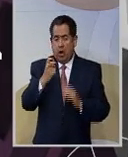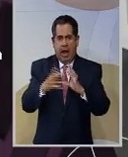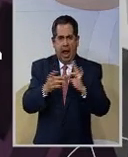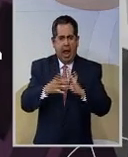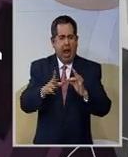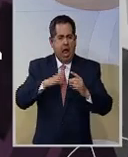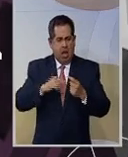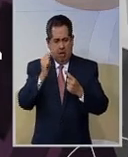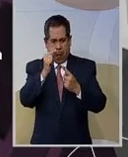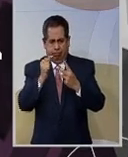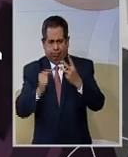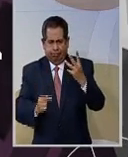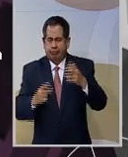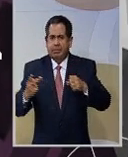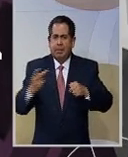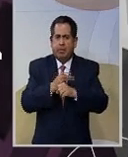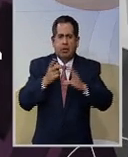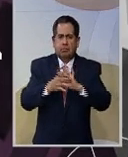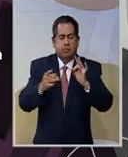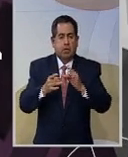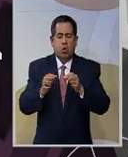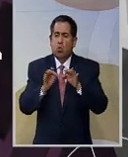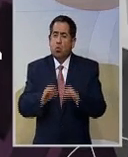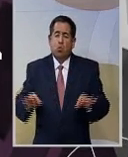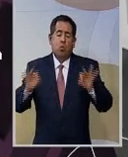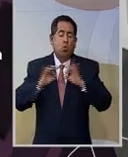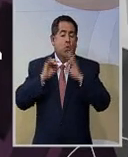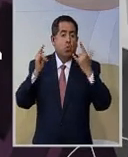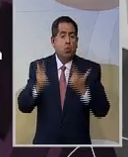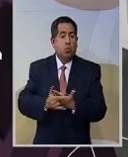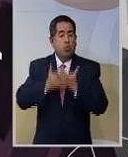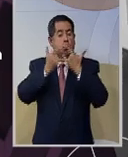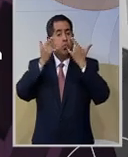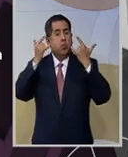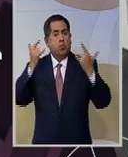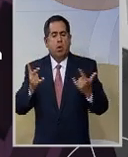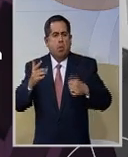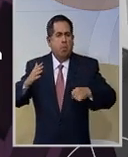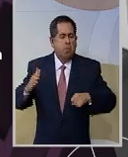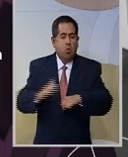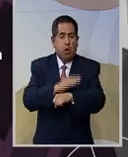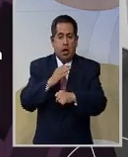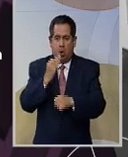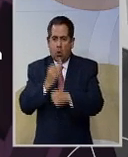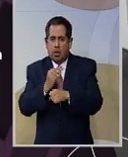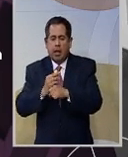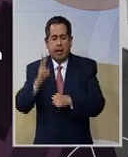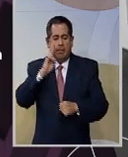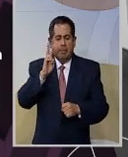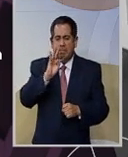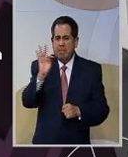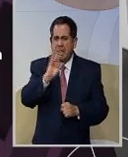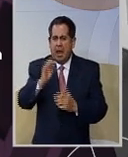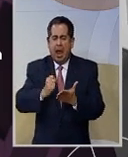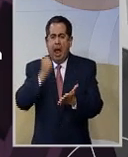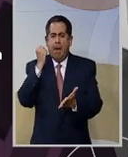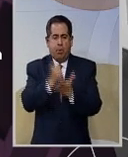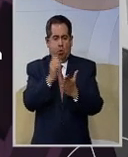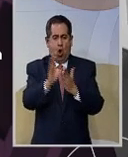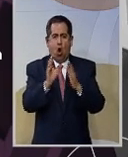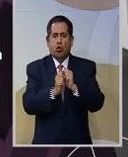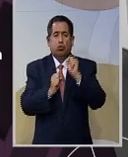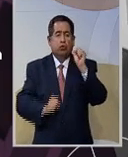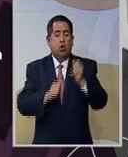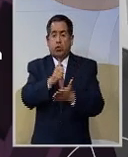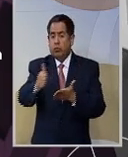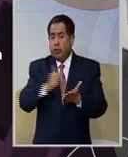desglosar este tipo de elección, ya que es una elección histórica, pues se llevará a cabo la aprobación de la Constitución